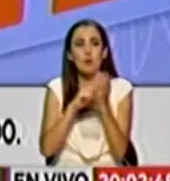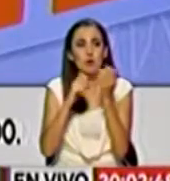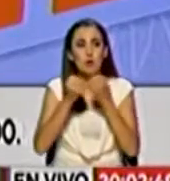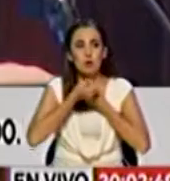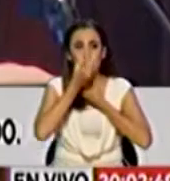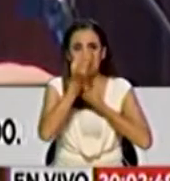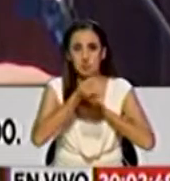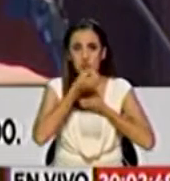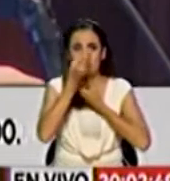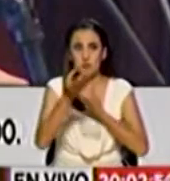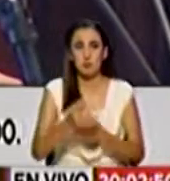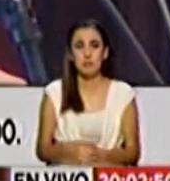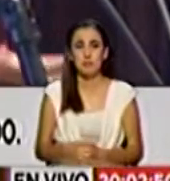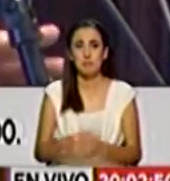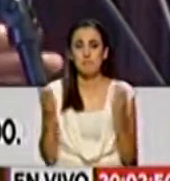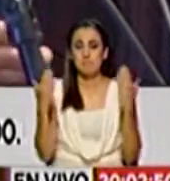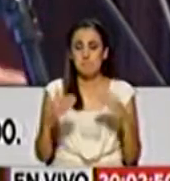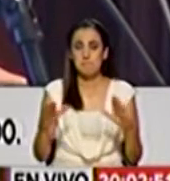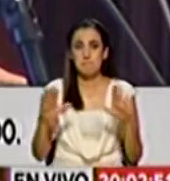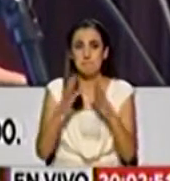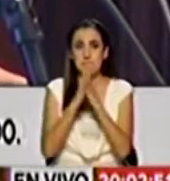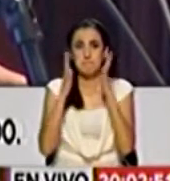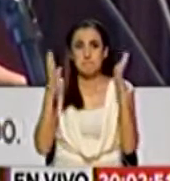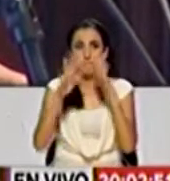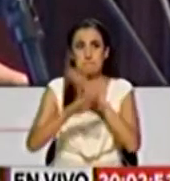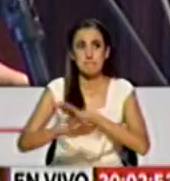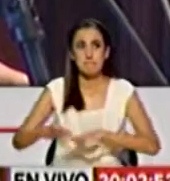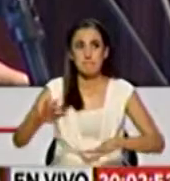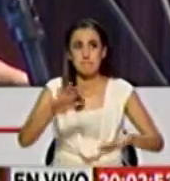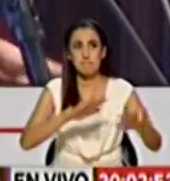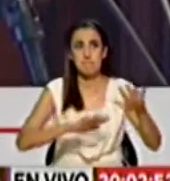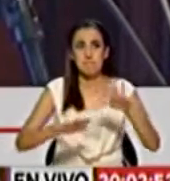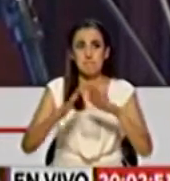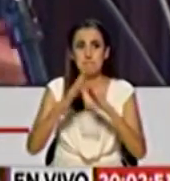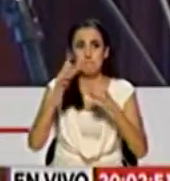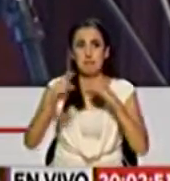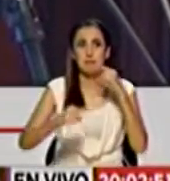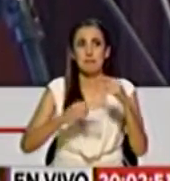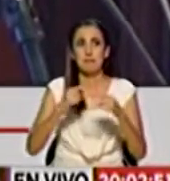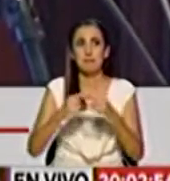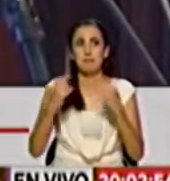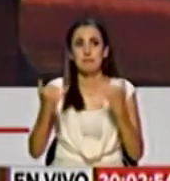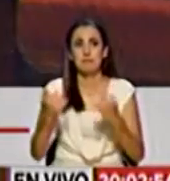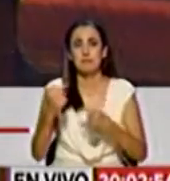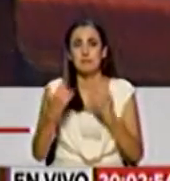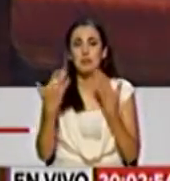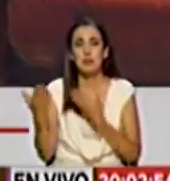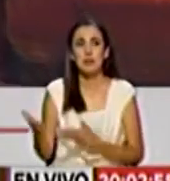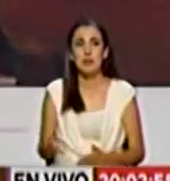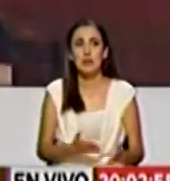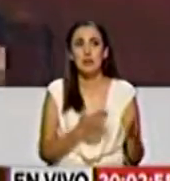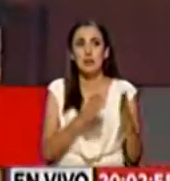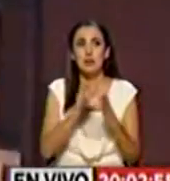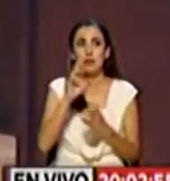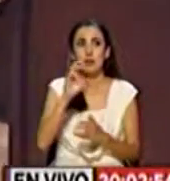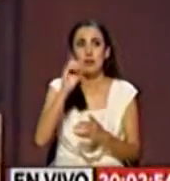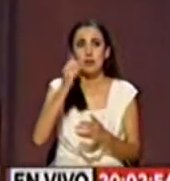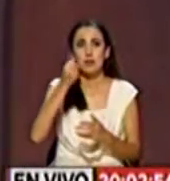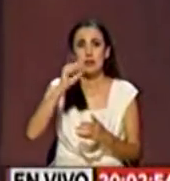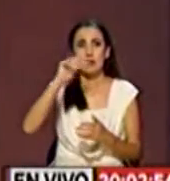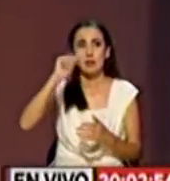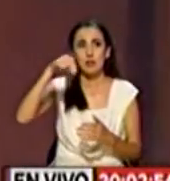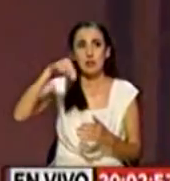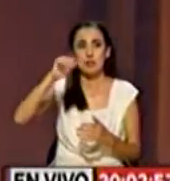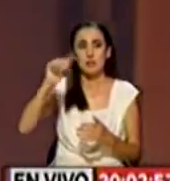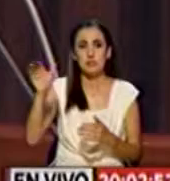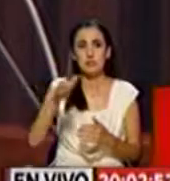informes. De que en muchos casos se hacía un copy-paste de reportes anteriores. Rosana Alvarado, ex ministra de